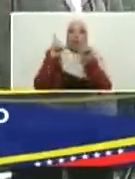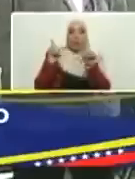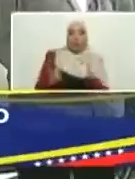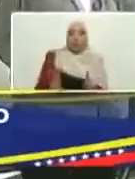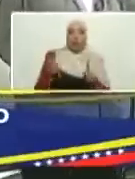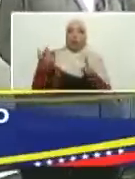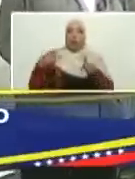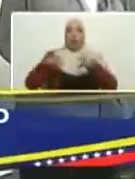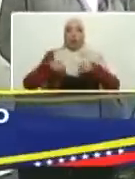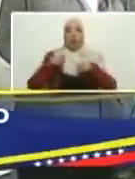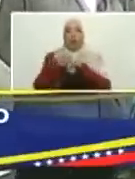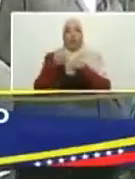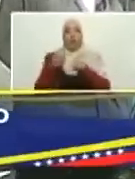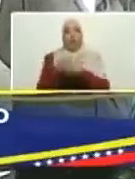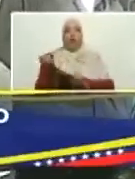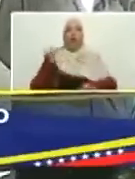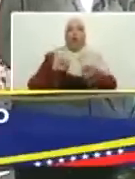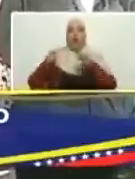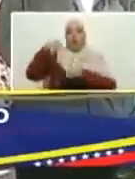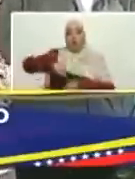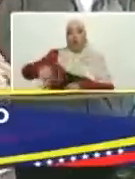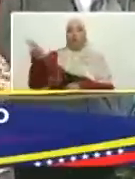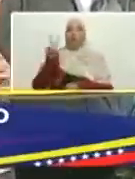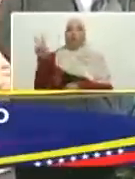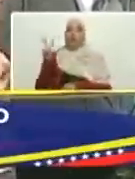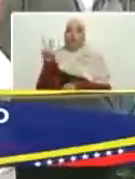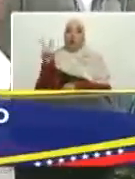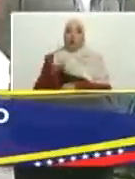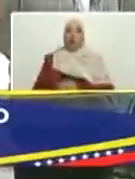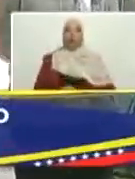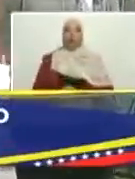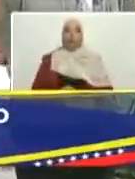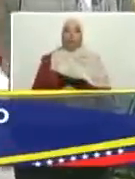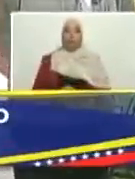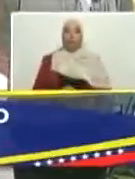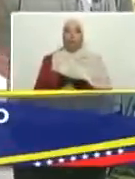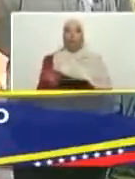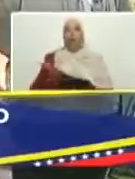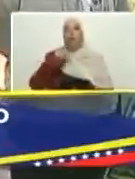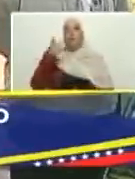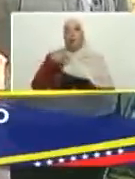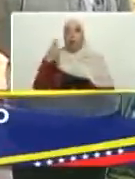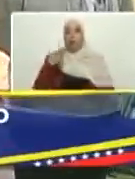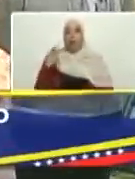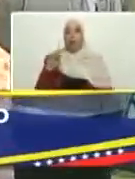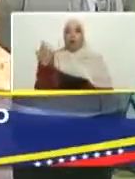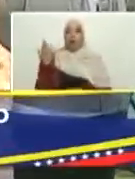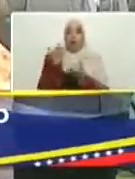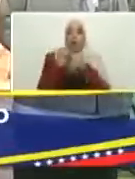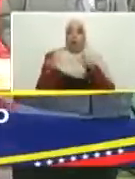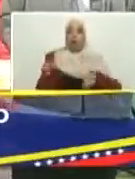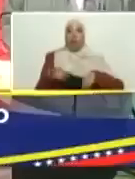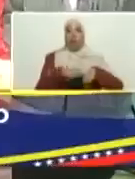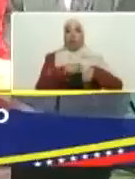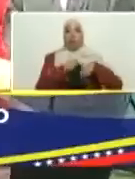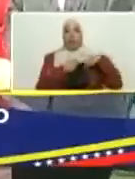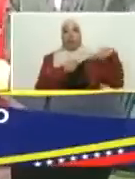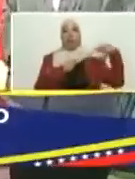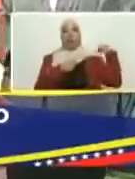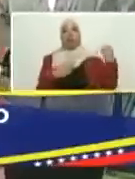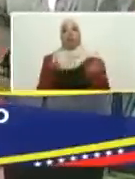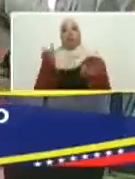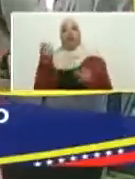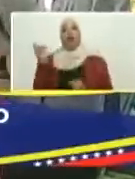y tomadas aquí, en Venezuela. Es lo primero. Políticas económicas soberanas, adaptadas